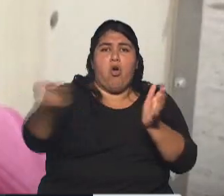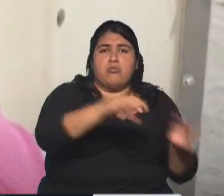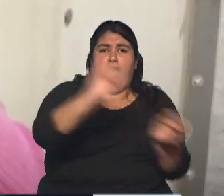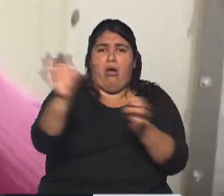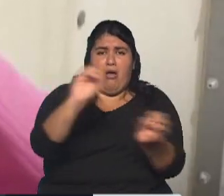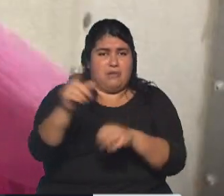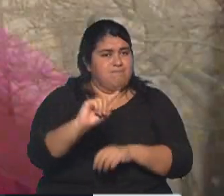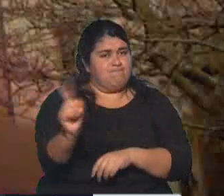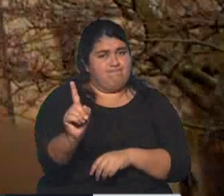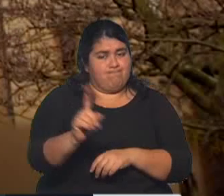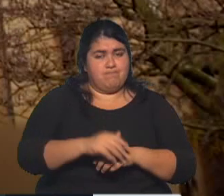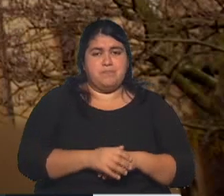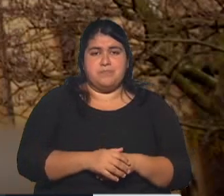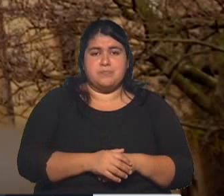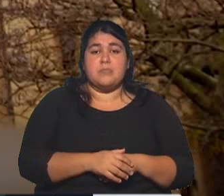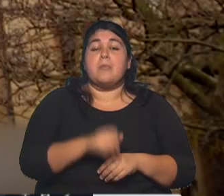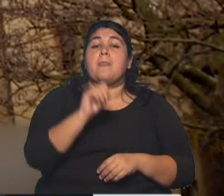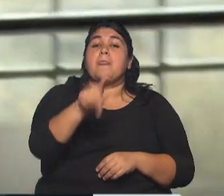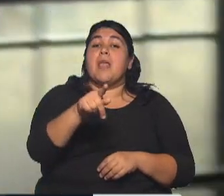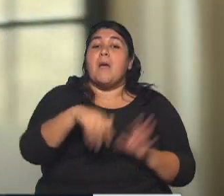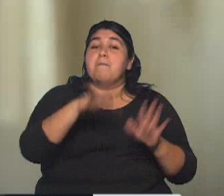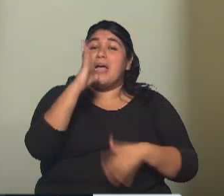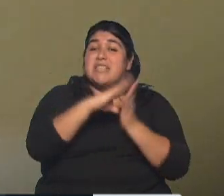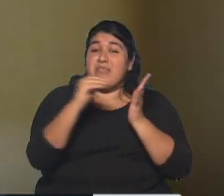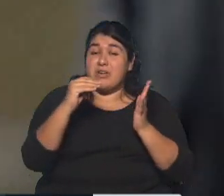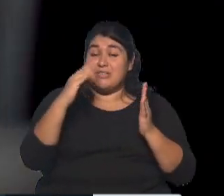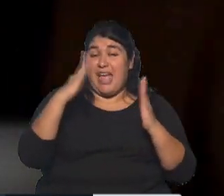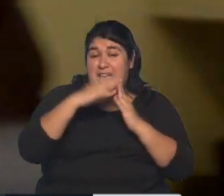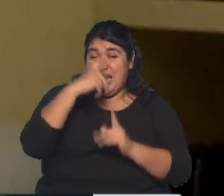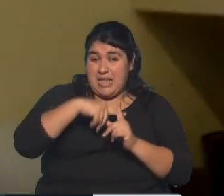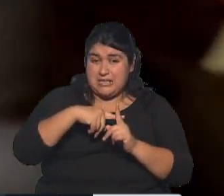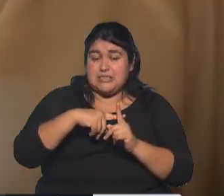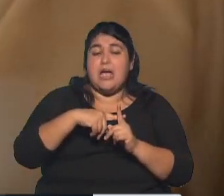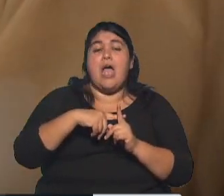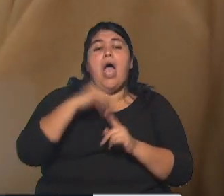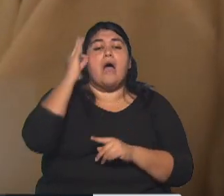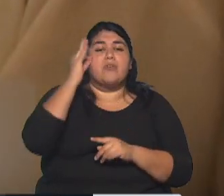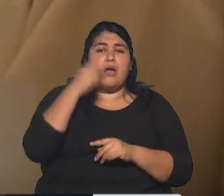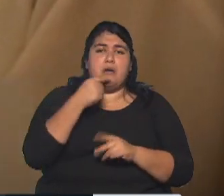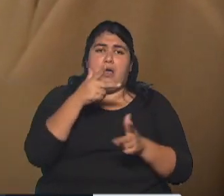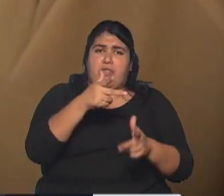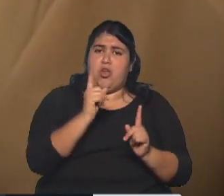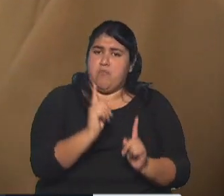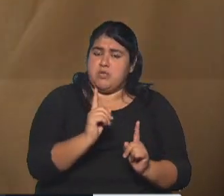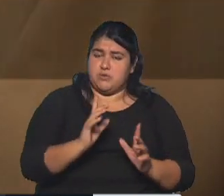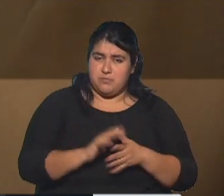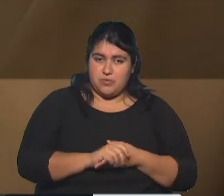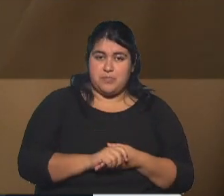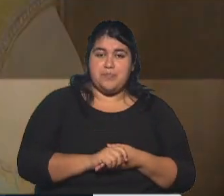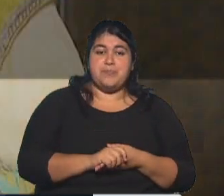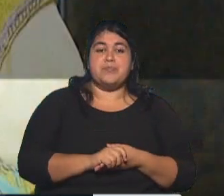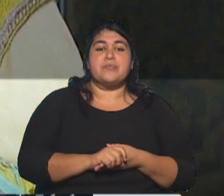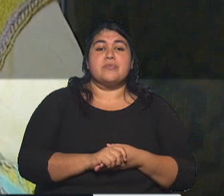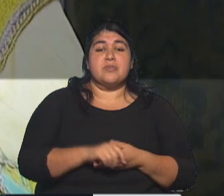mercancía. Los principales referentes de la Iglesia Anglicana se pronunciaron en el mismo sentido.